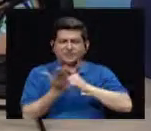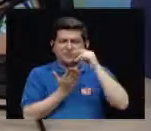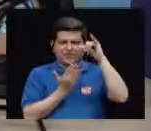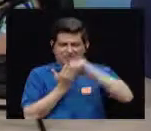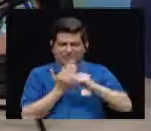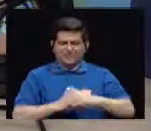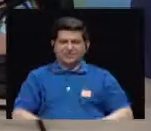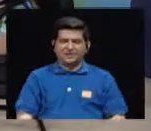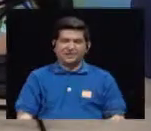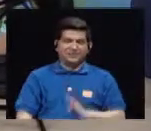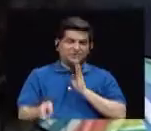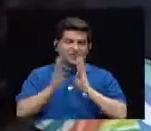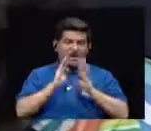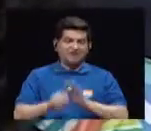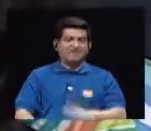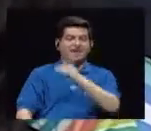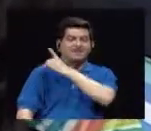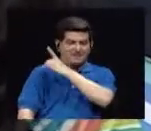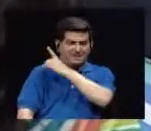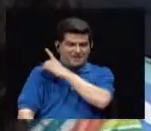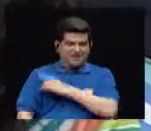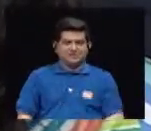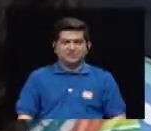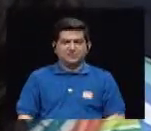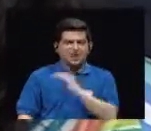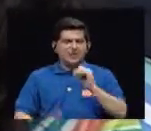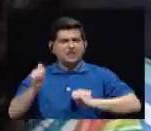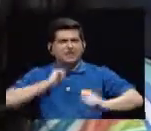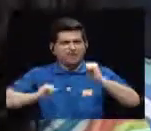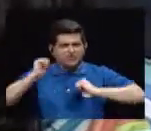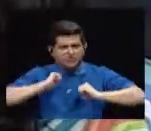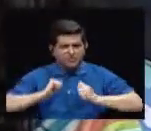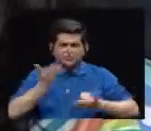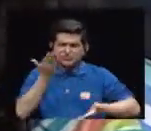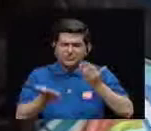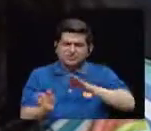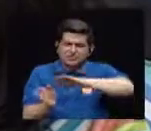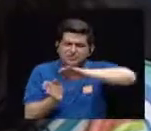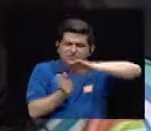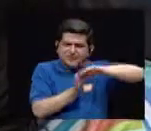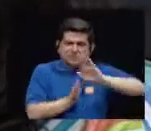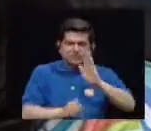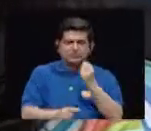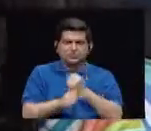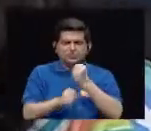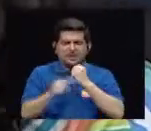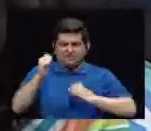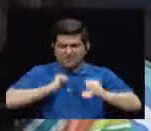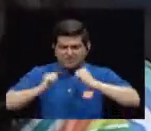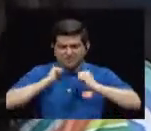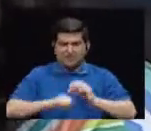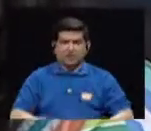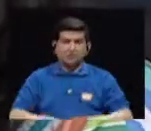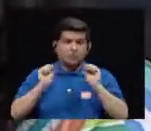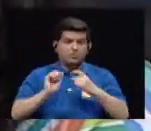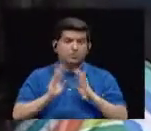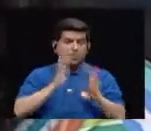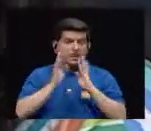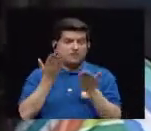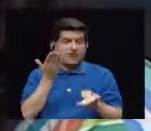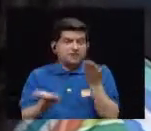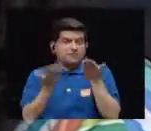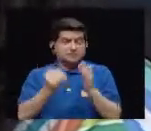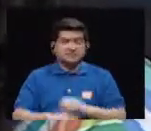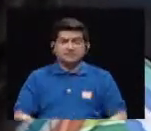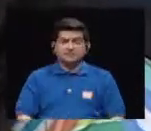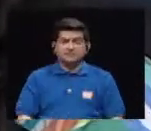proyecto. Precisamente hablando un poco de la dirección y demás de la actuación, tal vez dejamos de lado un poco tu actuación en teatro, que podrías tal vez referirte un